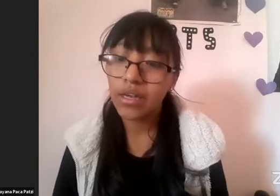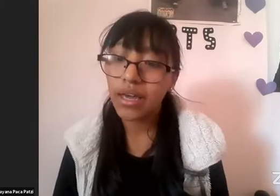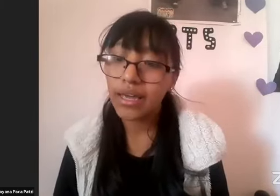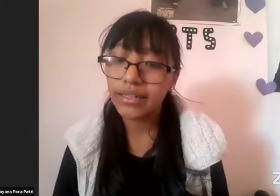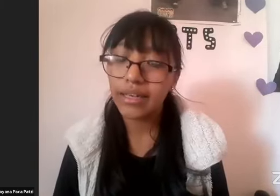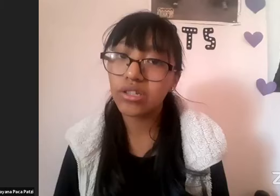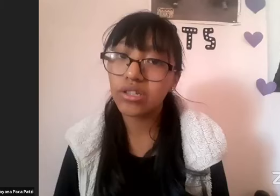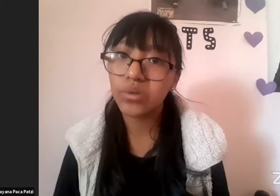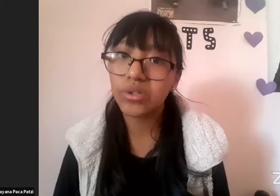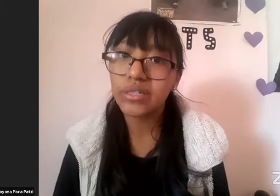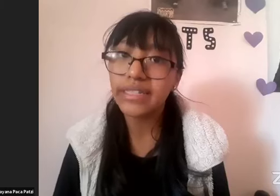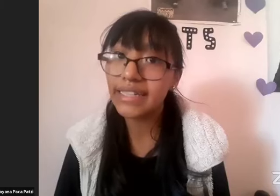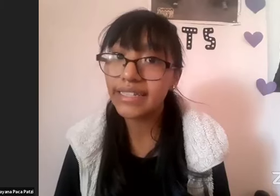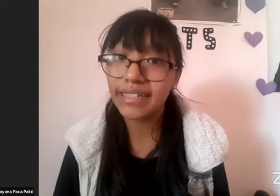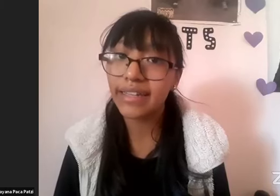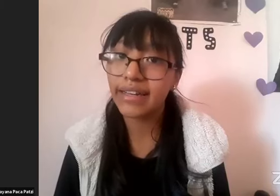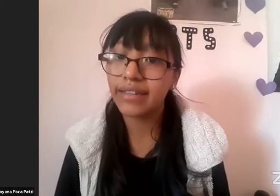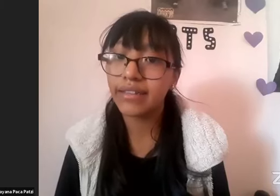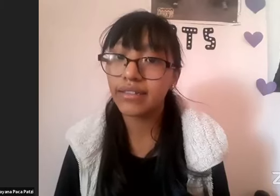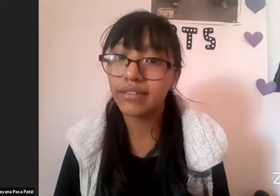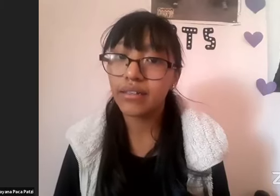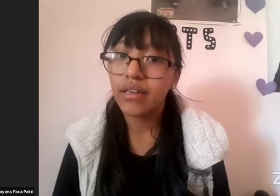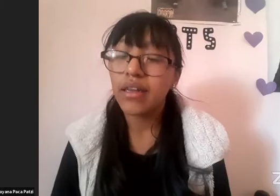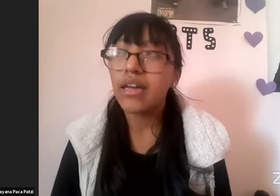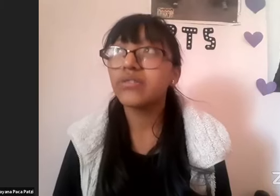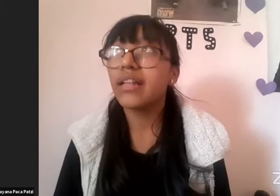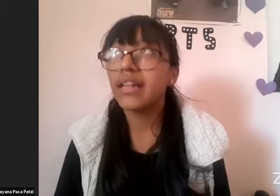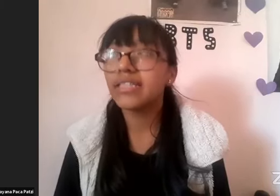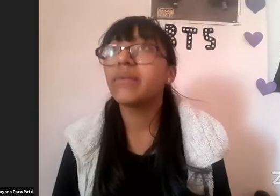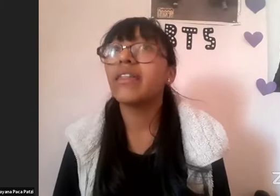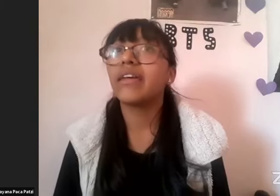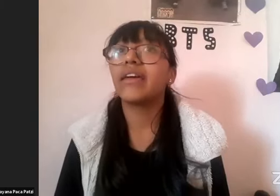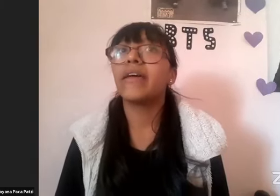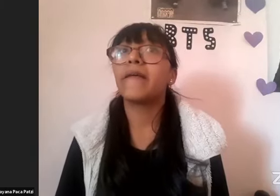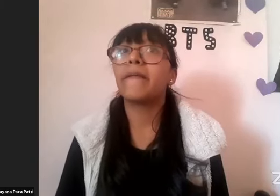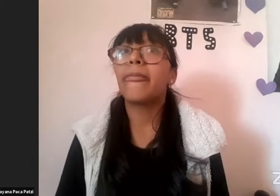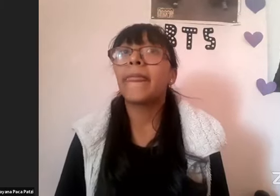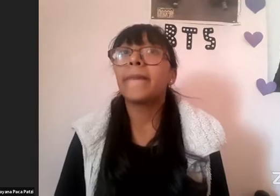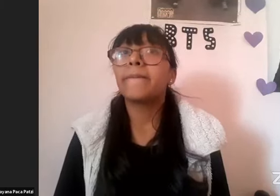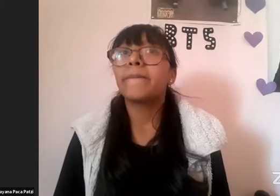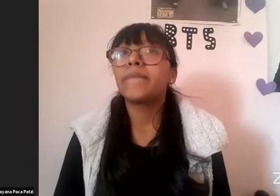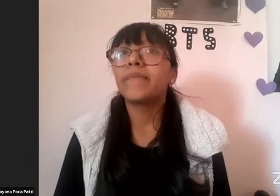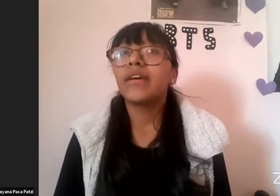ya somos 15 integrantes es una lástima de qué